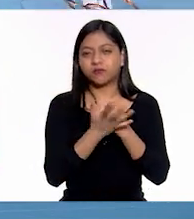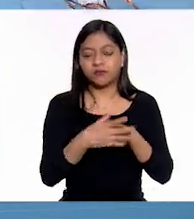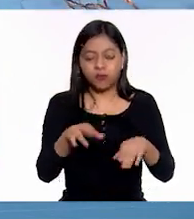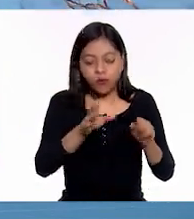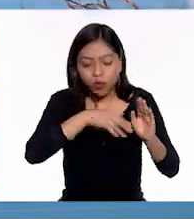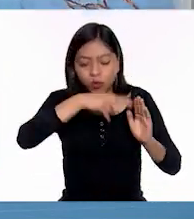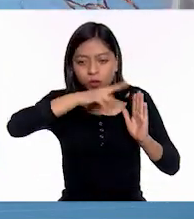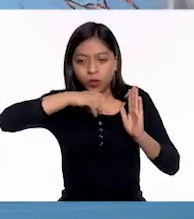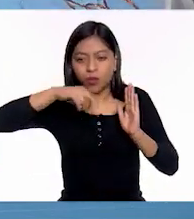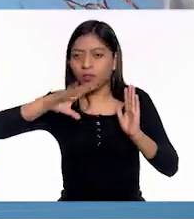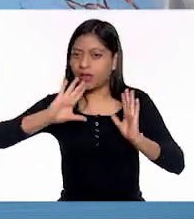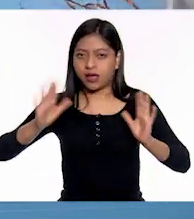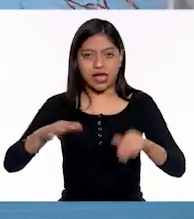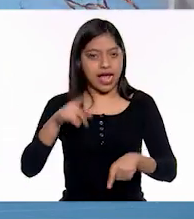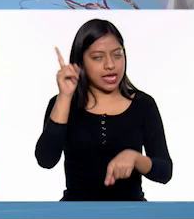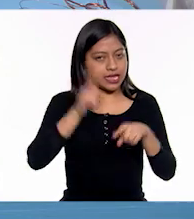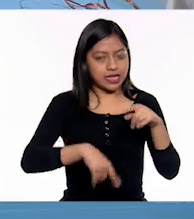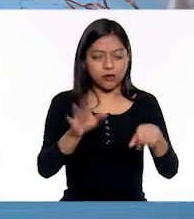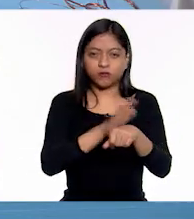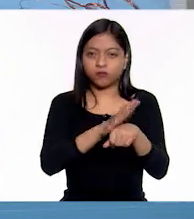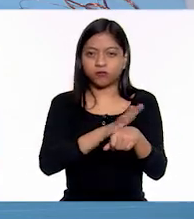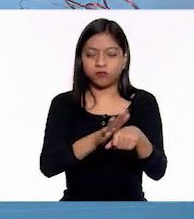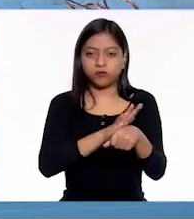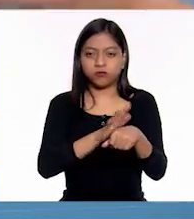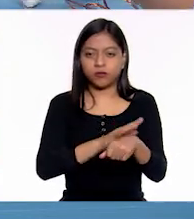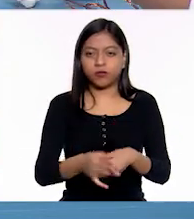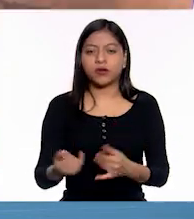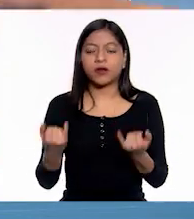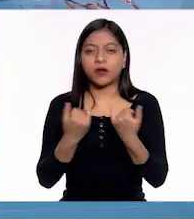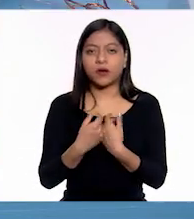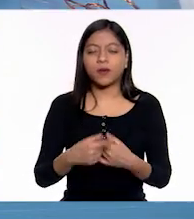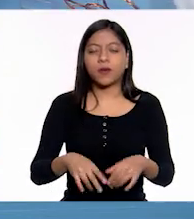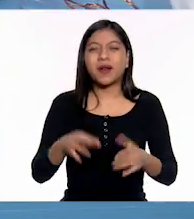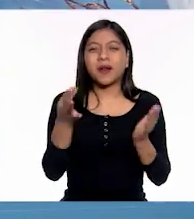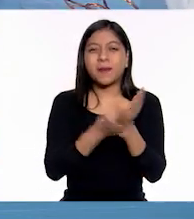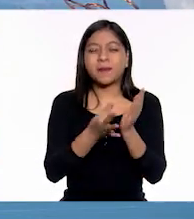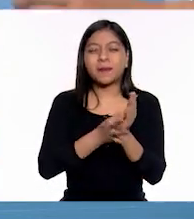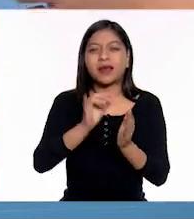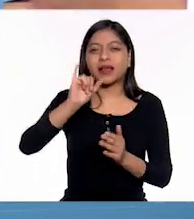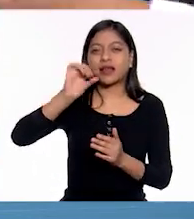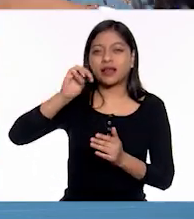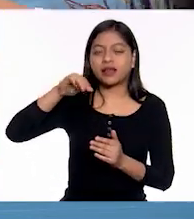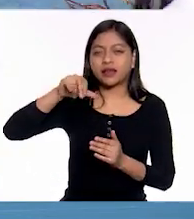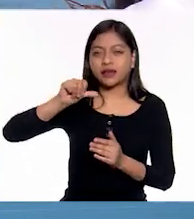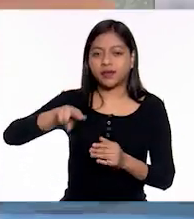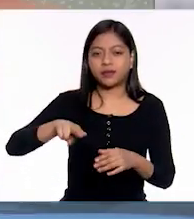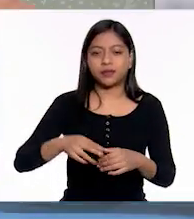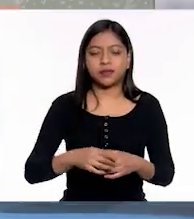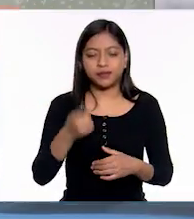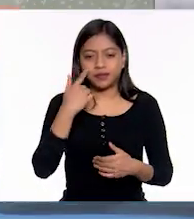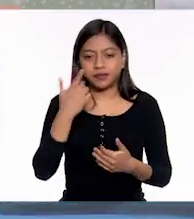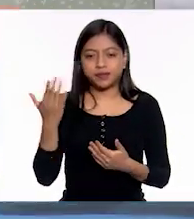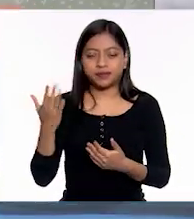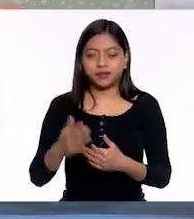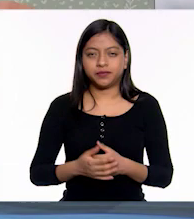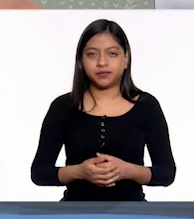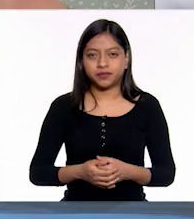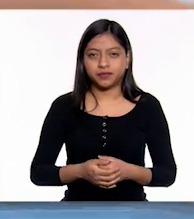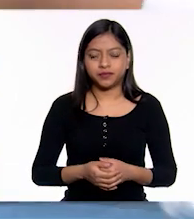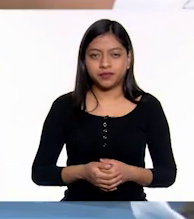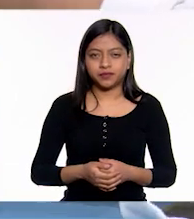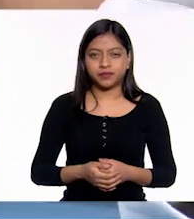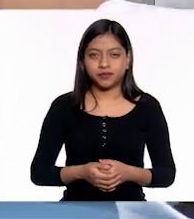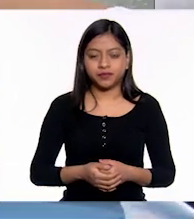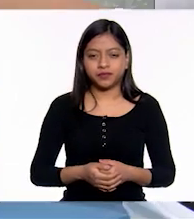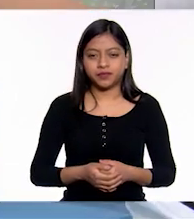Y después ya tenemos, ahora si me haces favor, los imanes. Aquí ya tenemos conectada la pila. Entonces ponemos